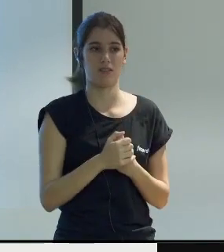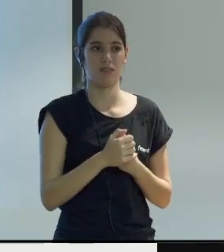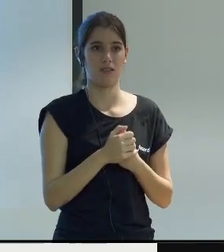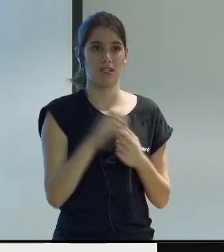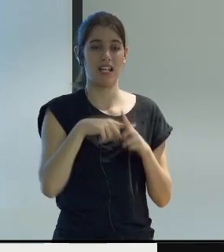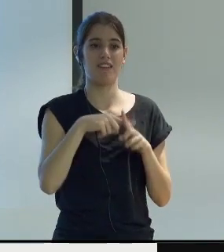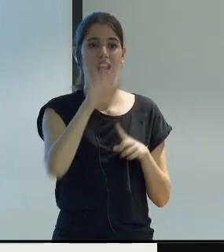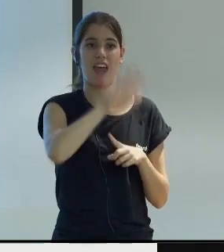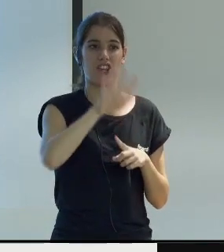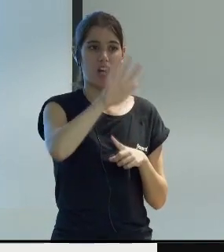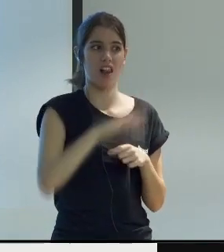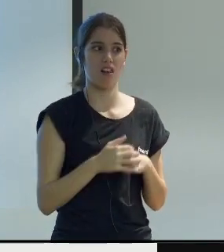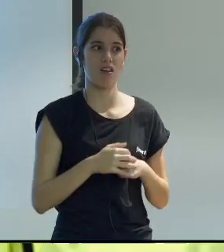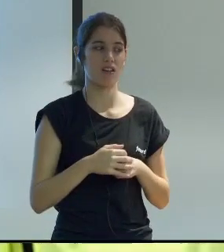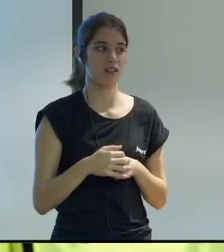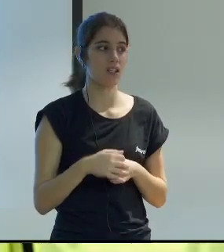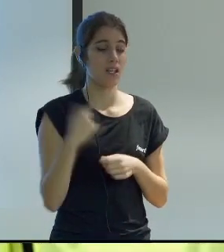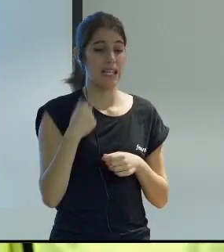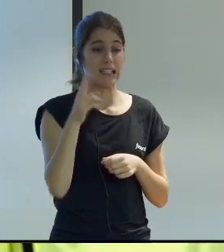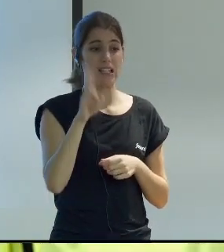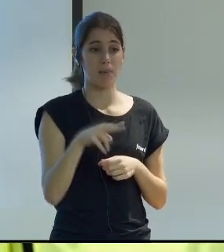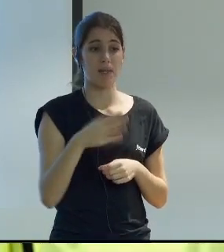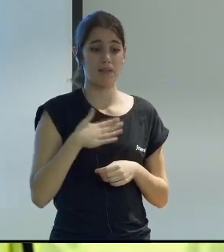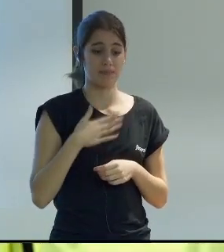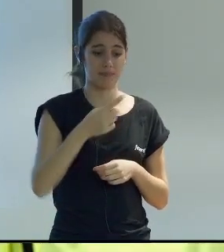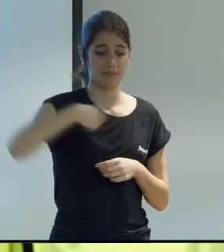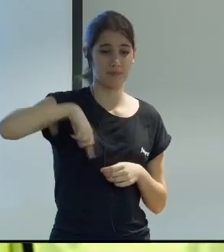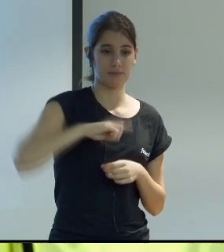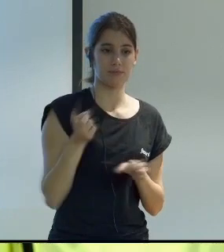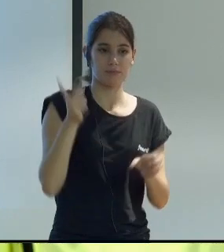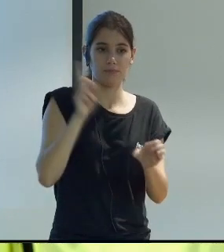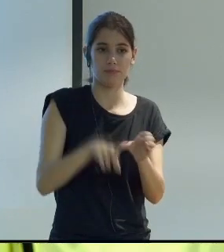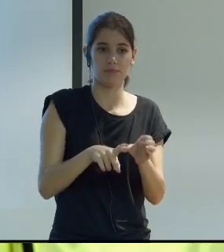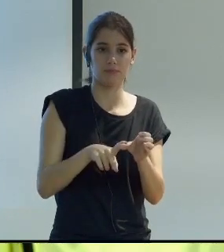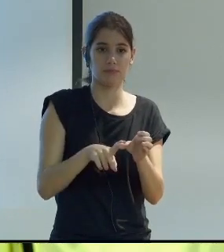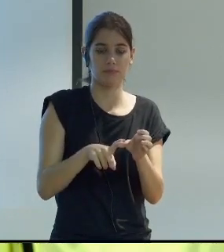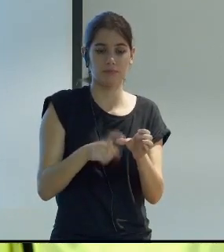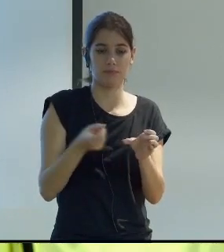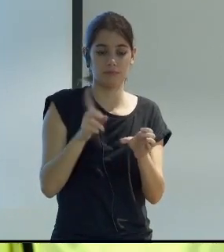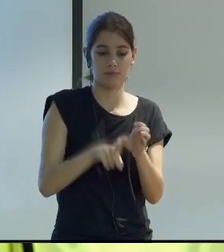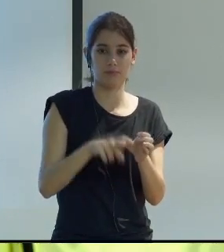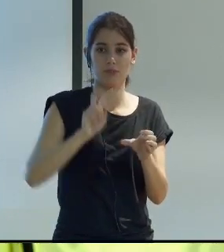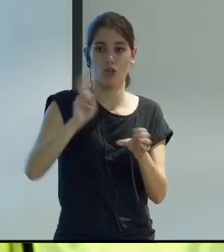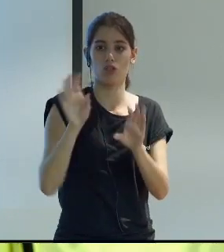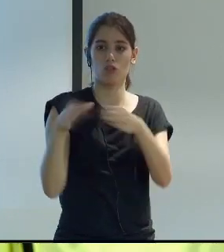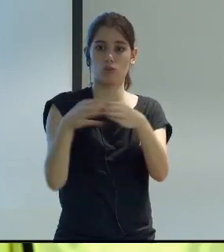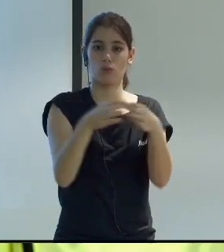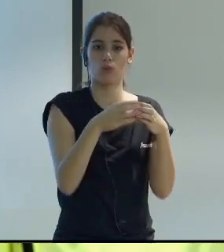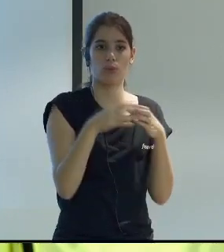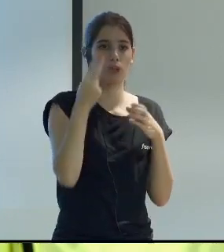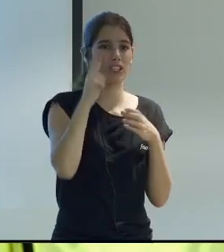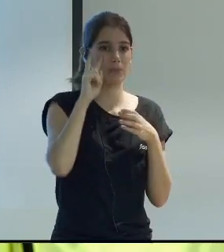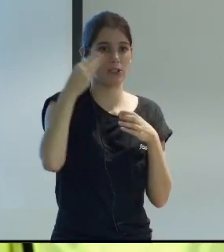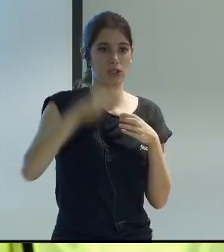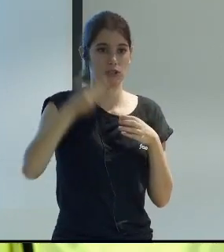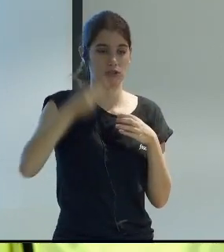nivel nacional. Y también somos parte de otros grupos de expertos relevantes, un grupo